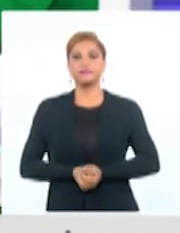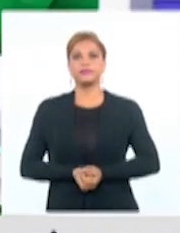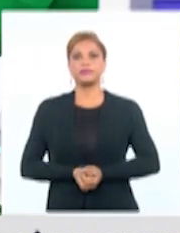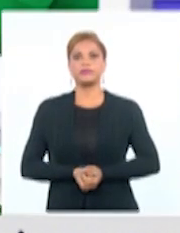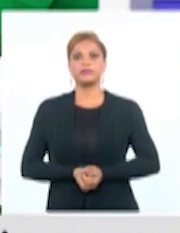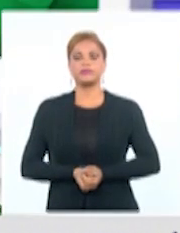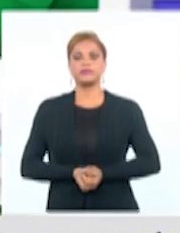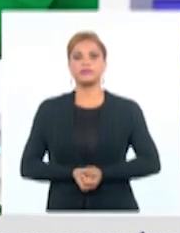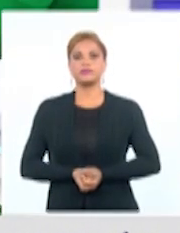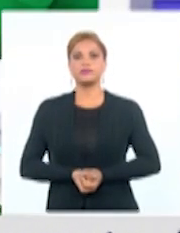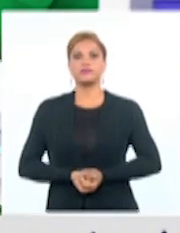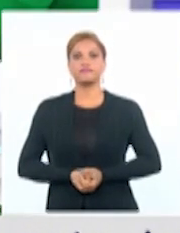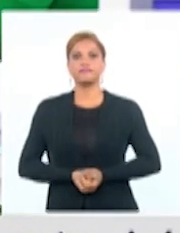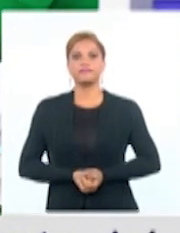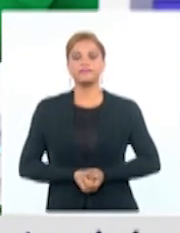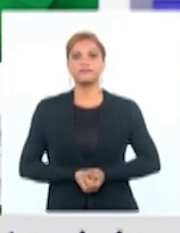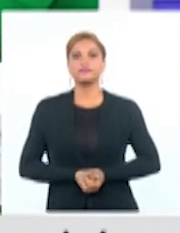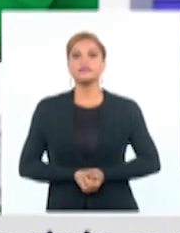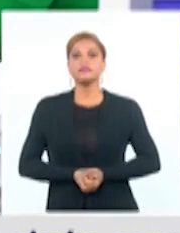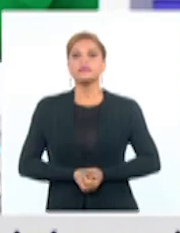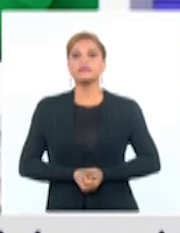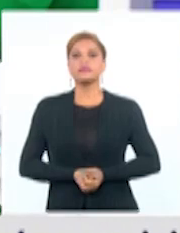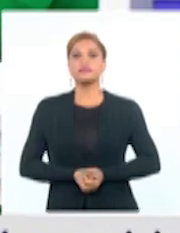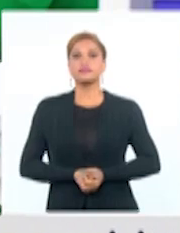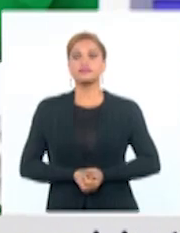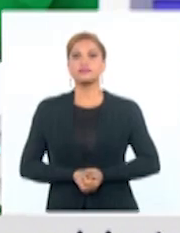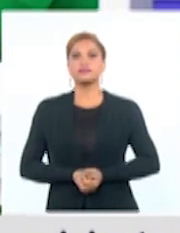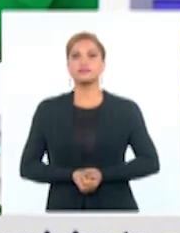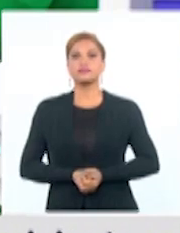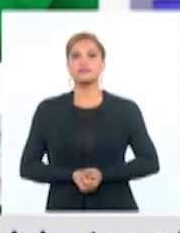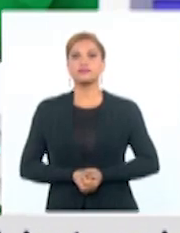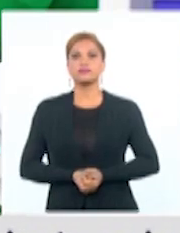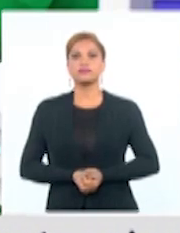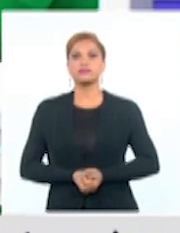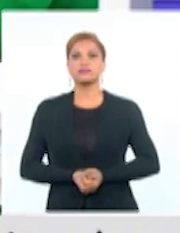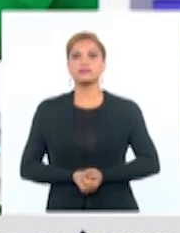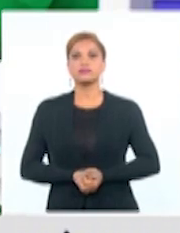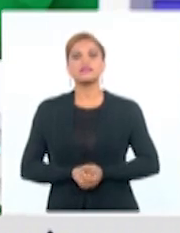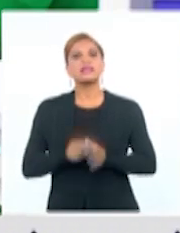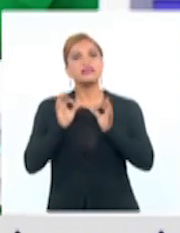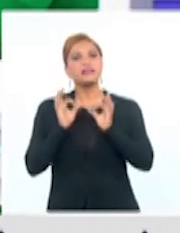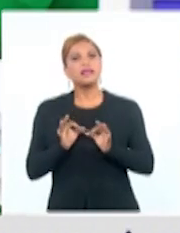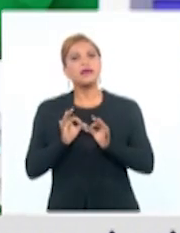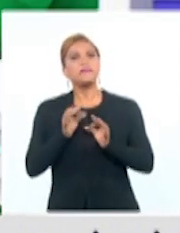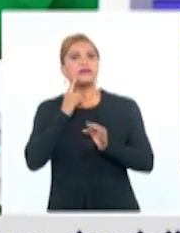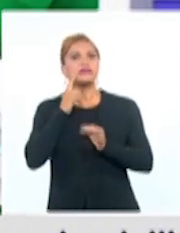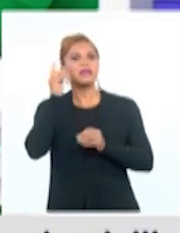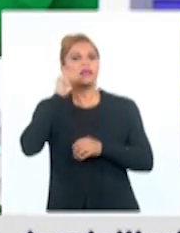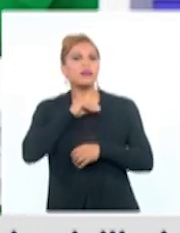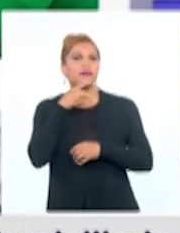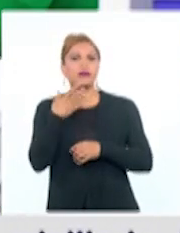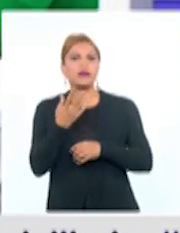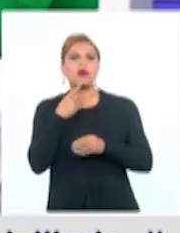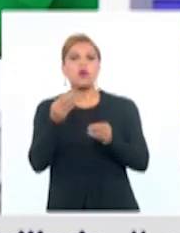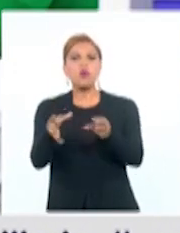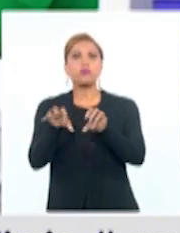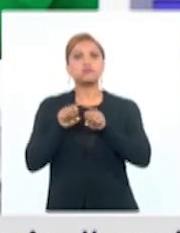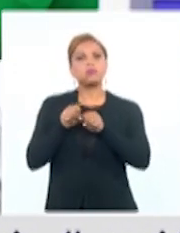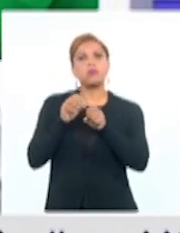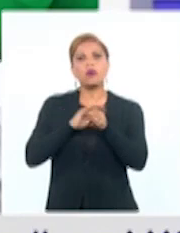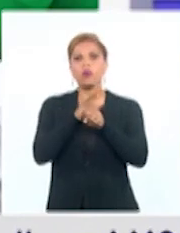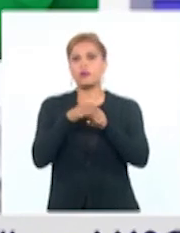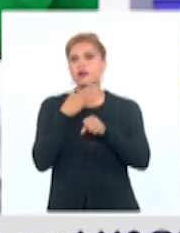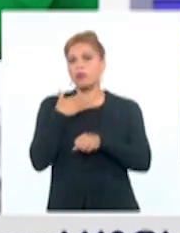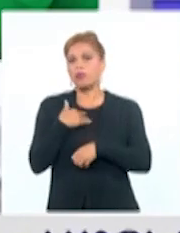Ahí no quedó ningún caso de los que se diagnosticaron sin precisar la fuente de infección. Veamos ahora